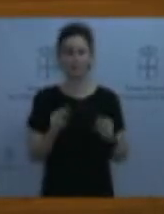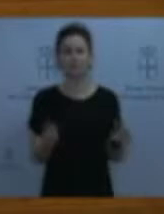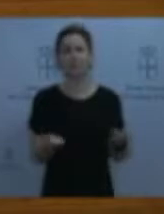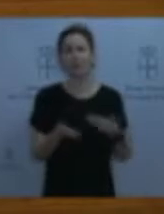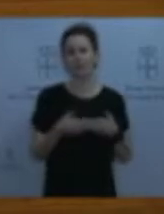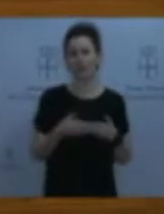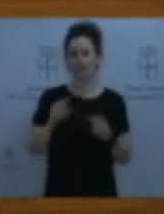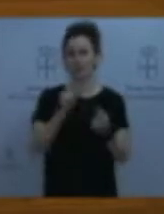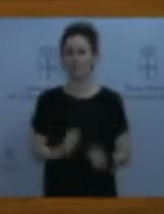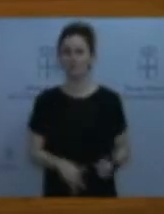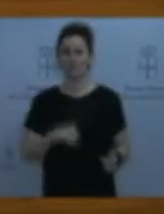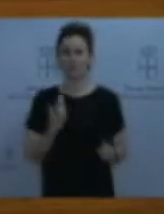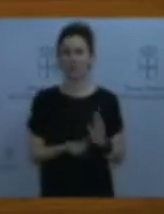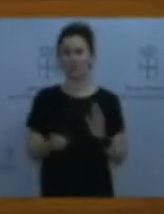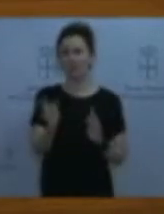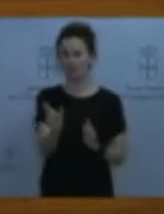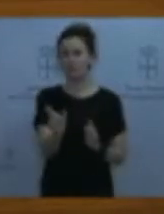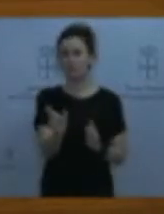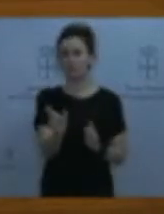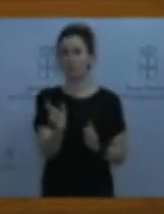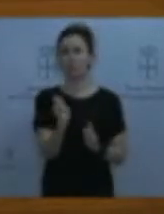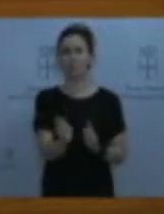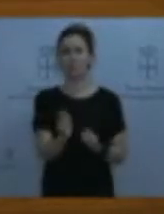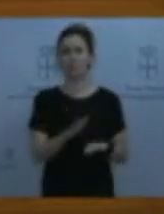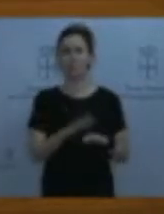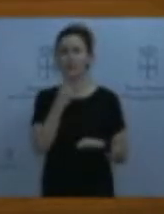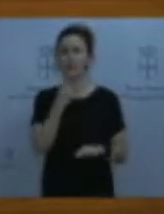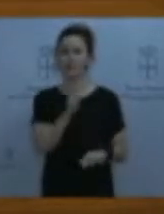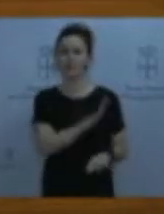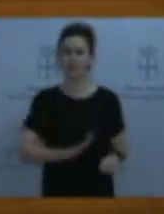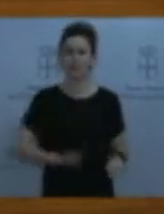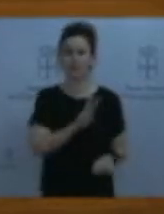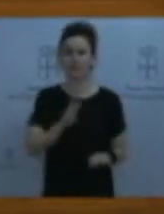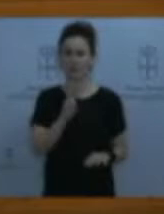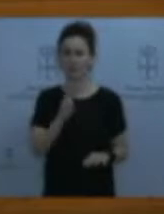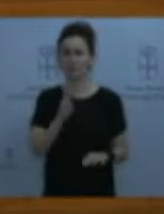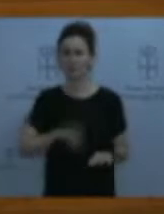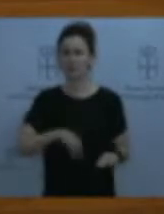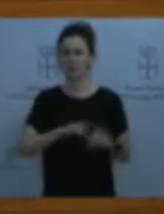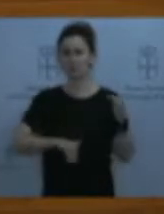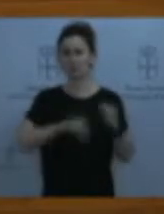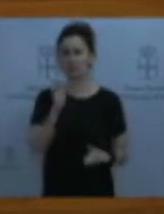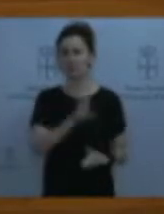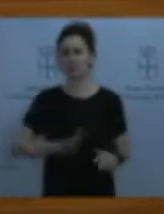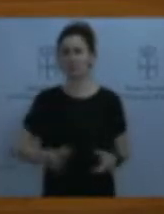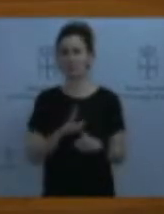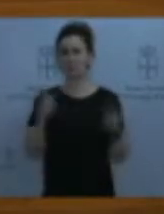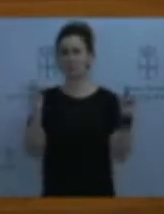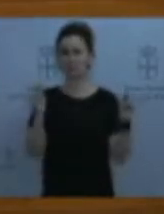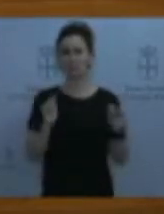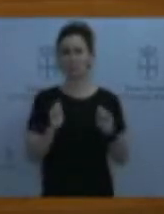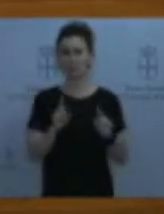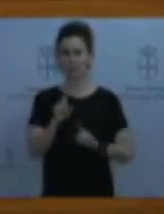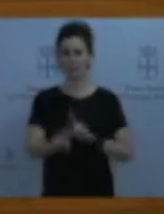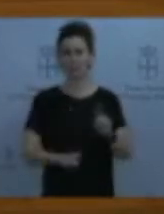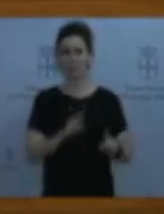generales incluyan una modificación que diga que los interinos con más de 3 años tienen que dejar de ser interinos, generando preocupación en